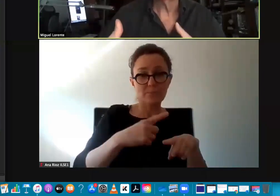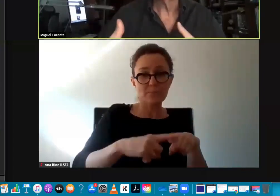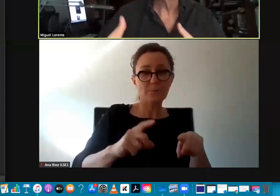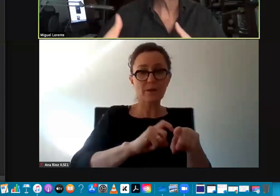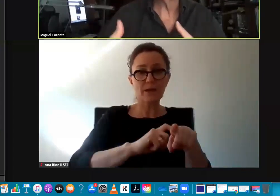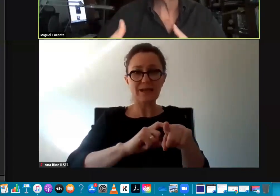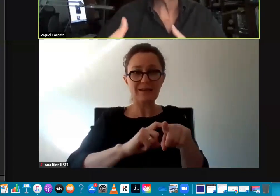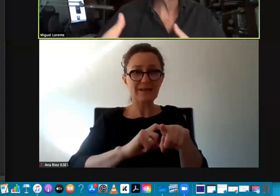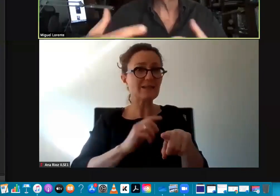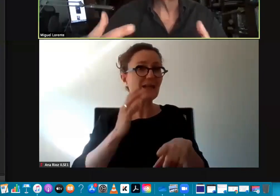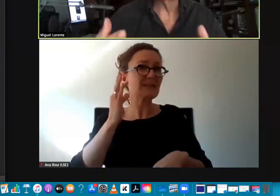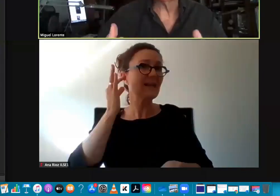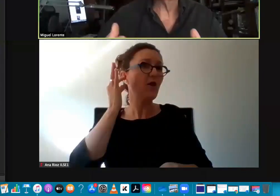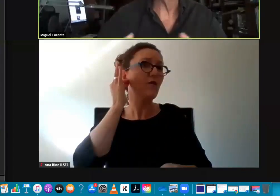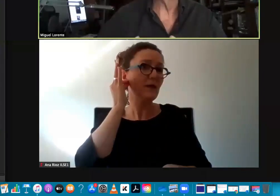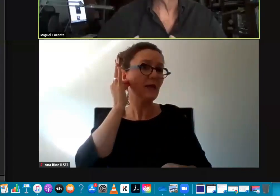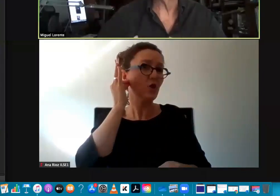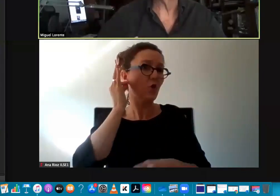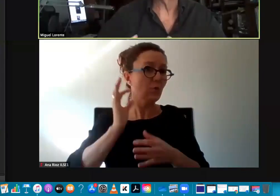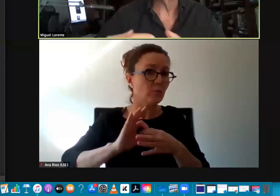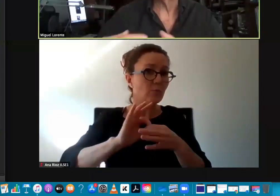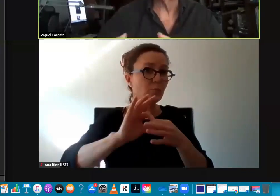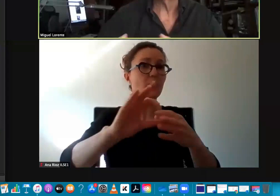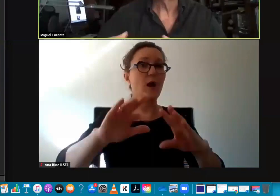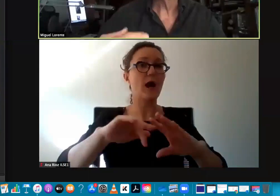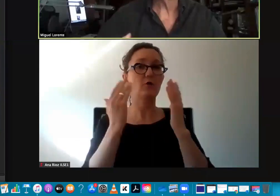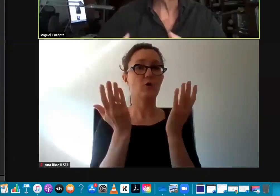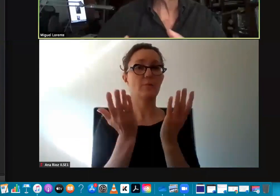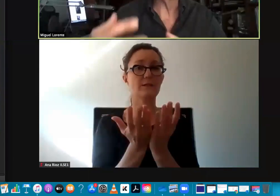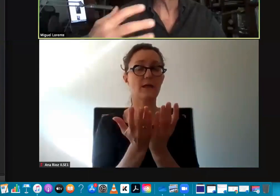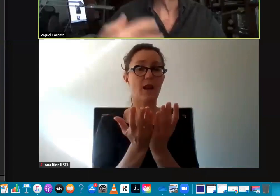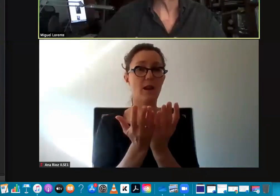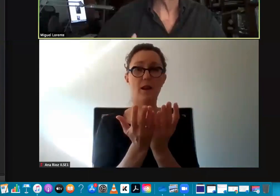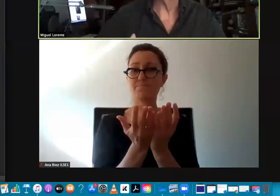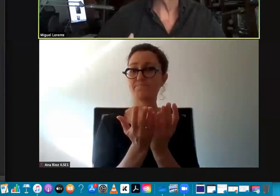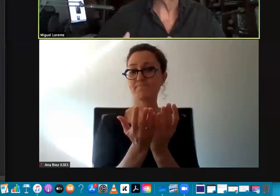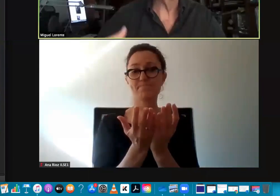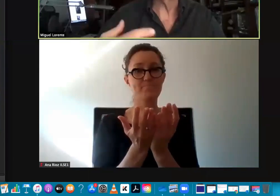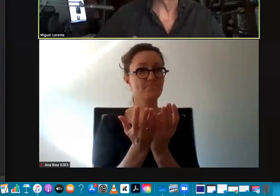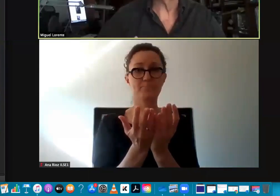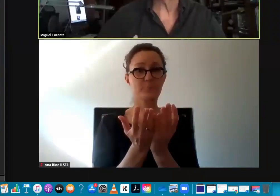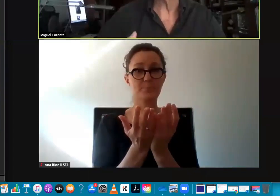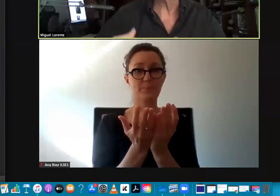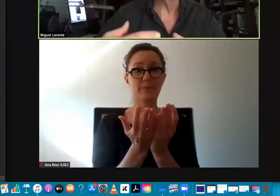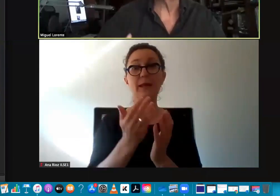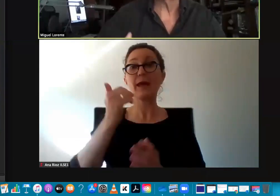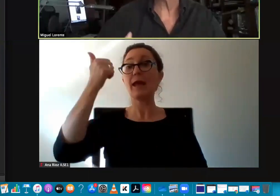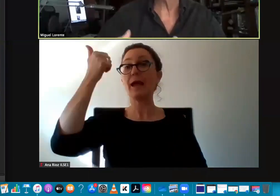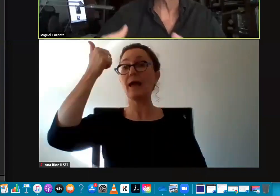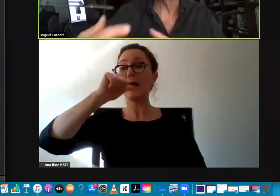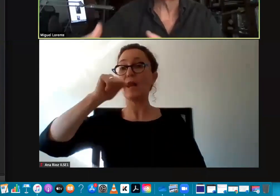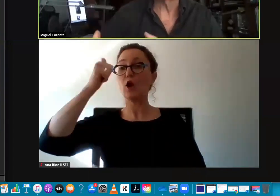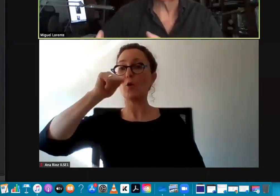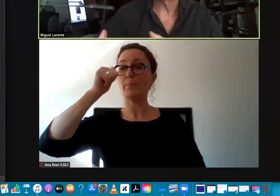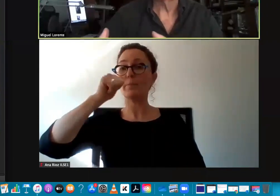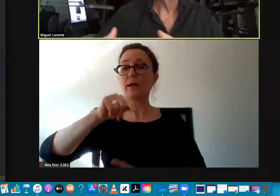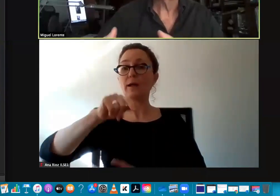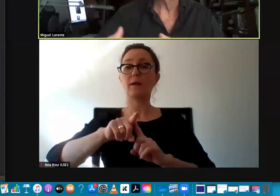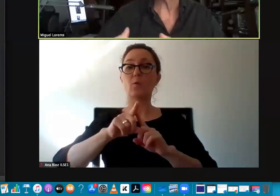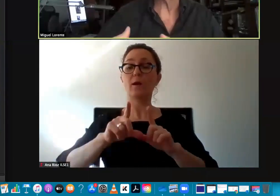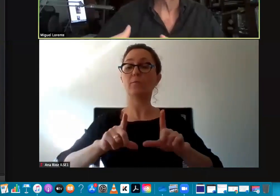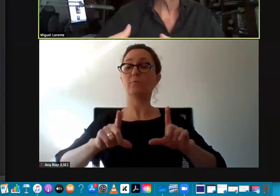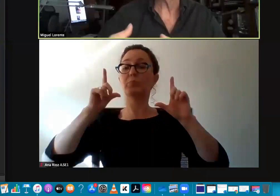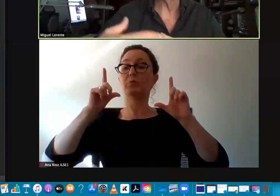lo universal, se ha identificado la idea de hombre sobre la negación de la mujer. Es decir, ser hombre es no ser